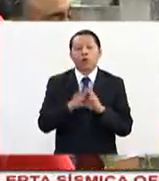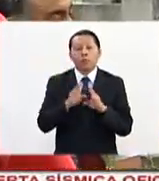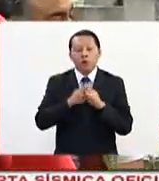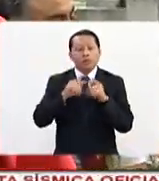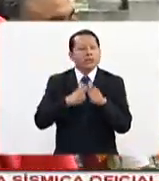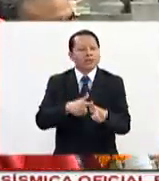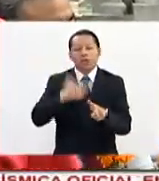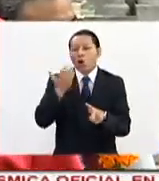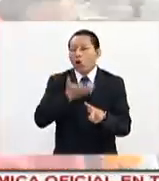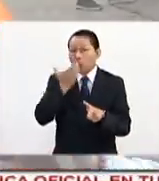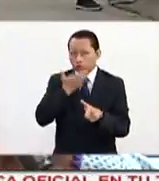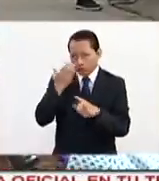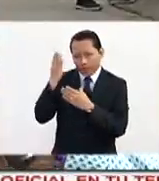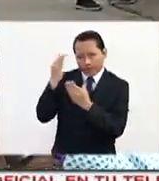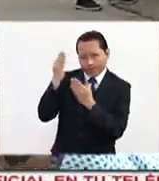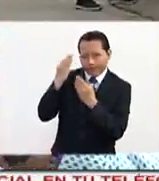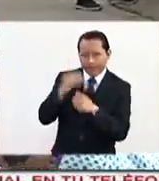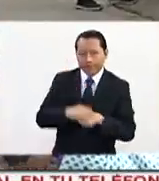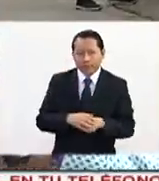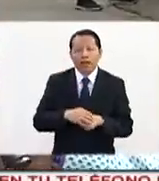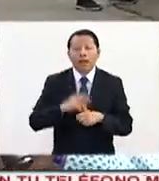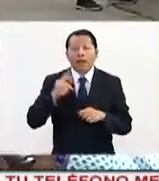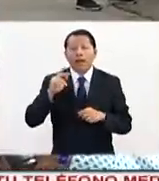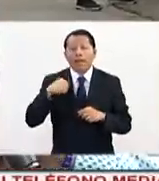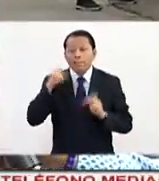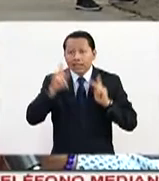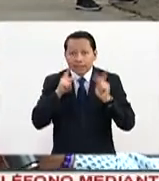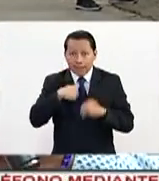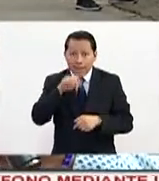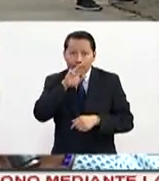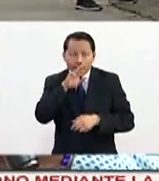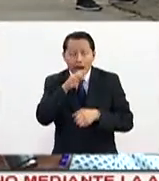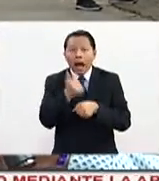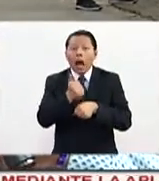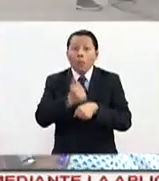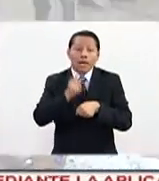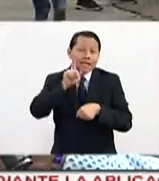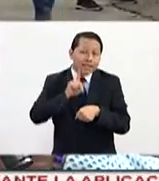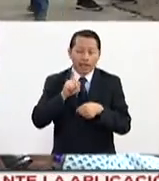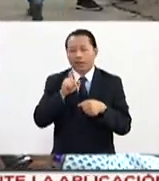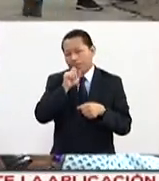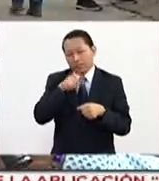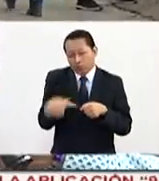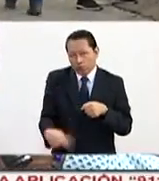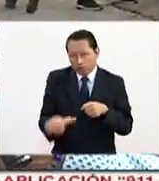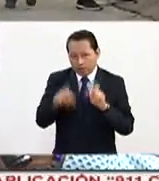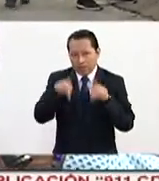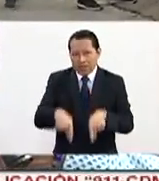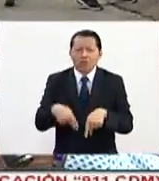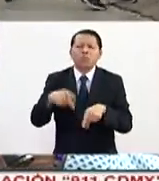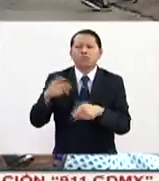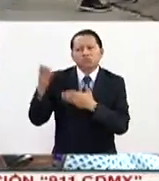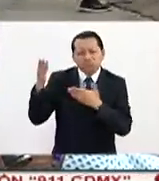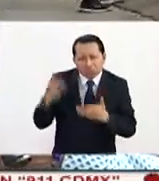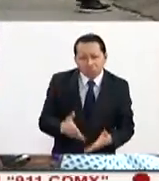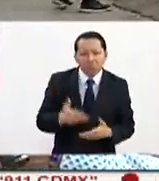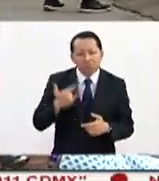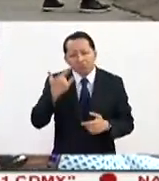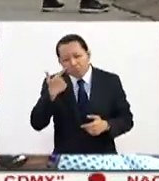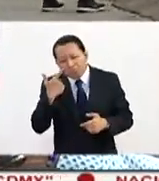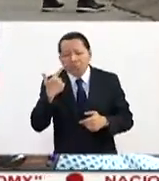las tradiciones que ella nos inculcó. Venimos a ver a mi mamá y a mi abuelita que se encuentran en este panteón. Venimos a verlos, a darles una